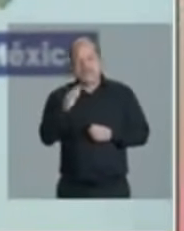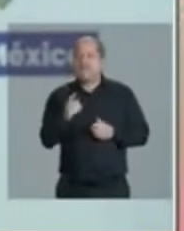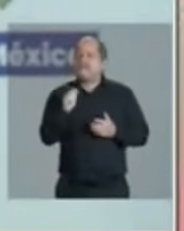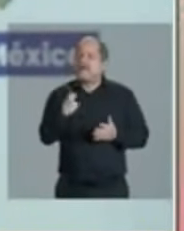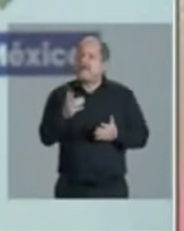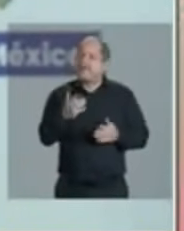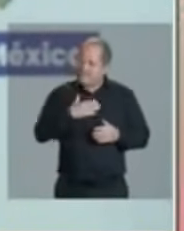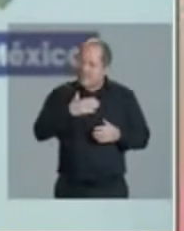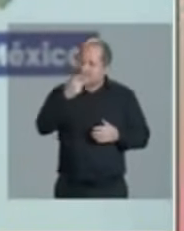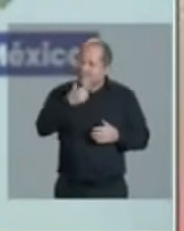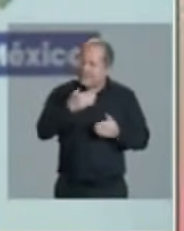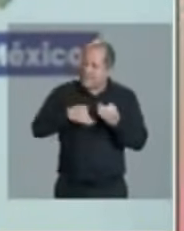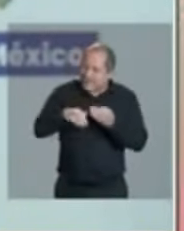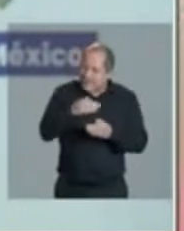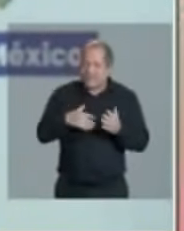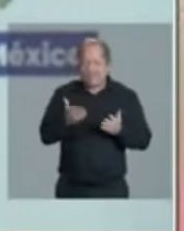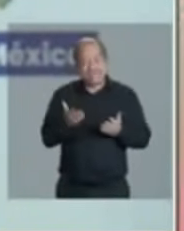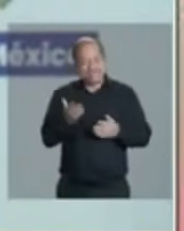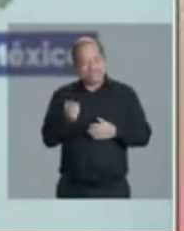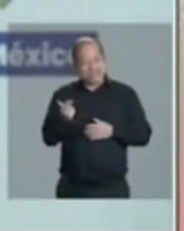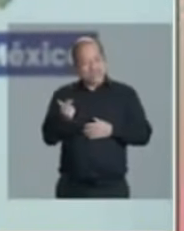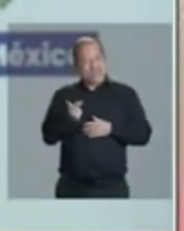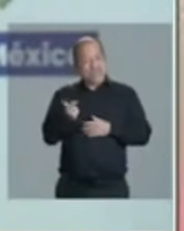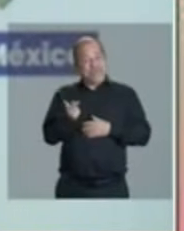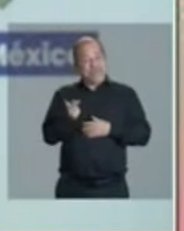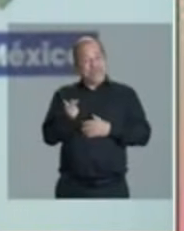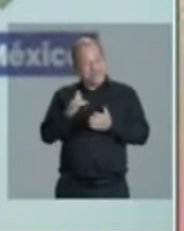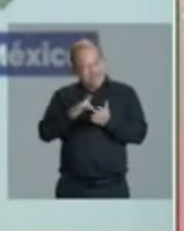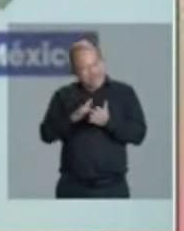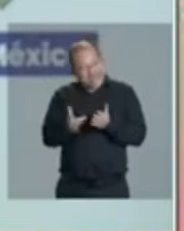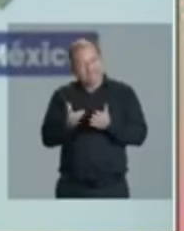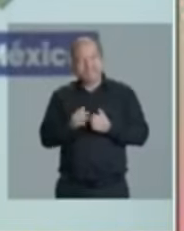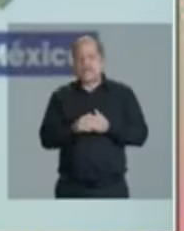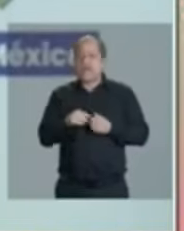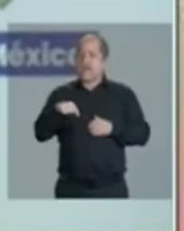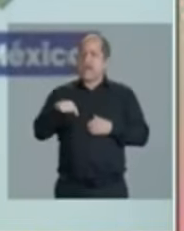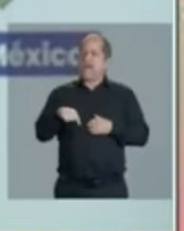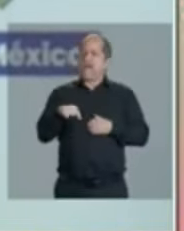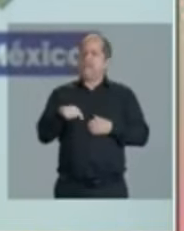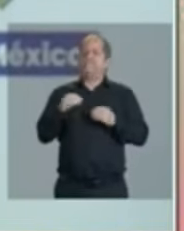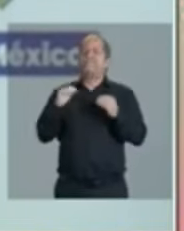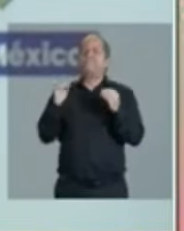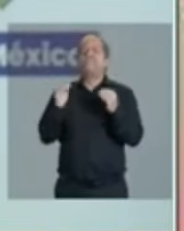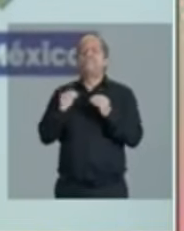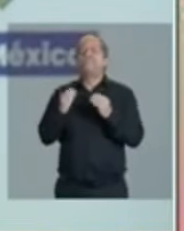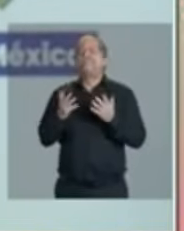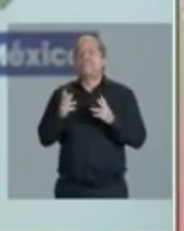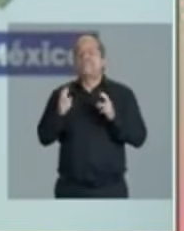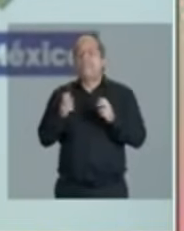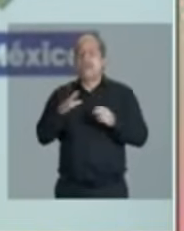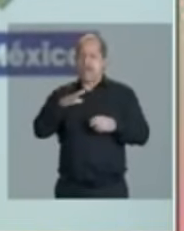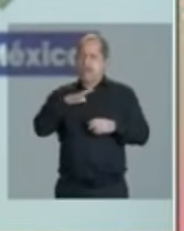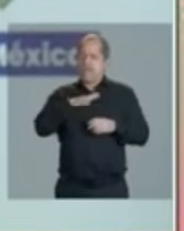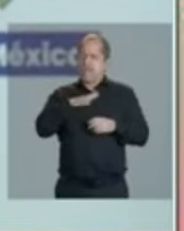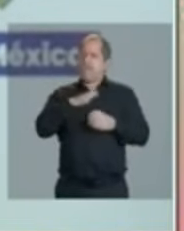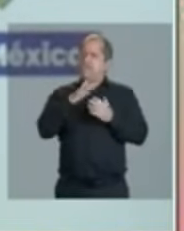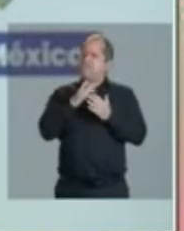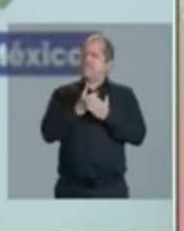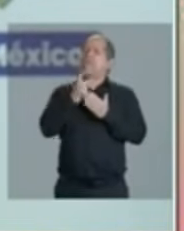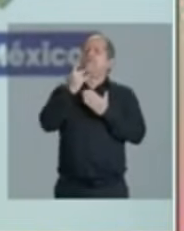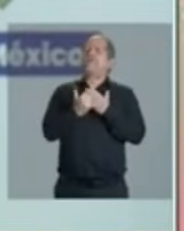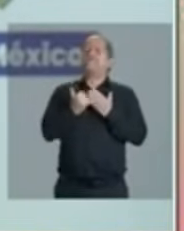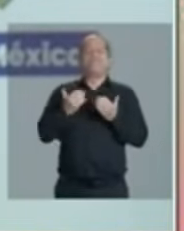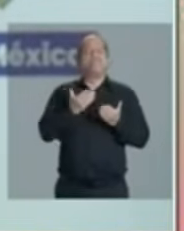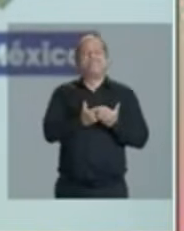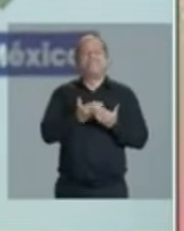económico, empleo e inflación, infraestructura y desarrollo, pobreza y desigualdad, cambio climático y desarrollo